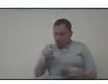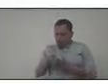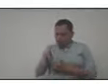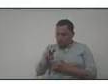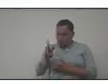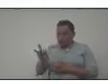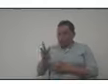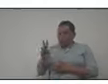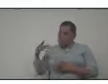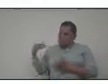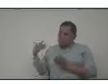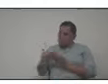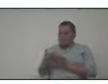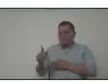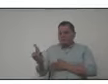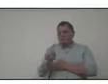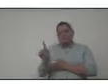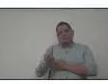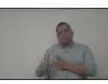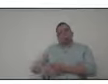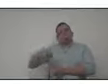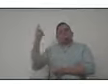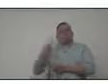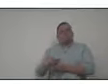podemos decir que hasta febrero tenemos